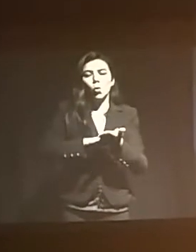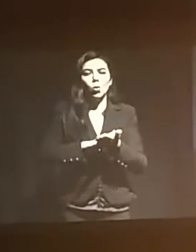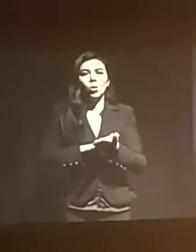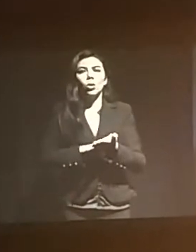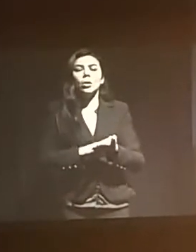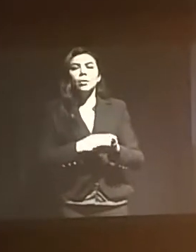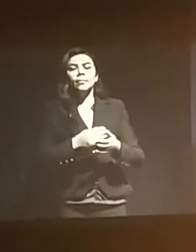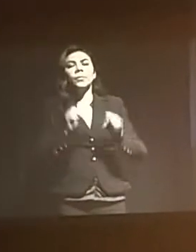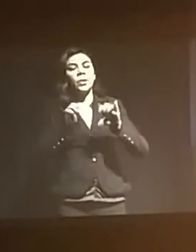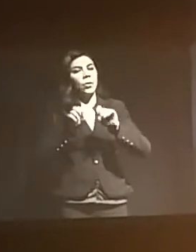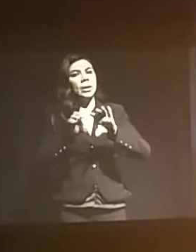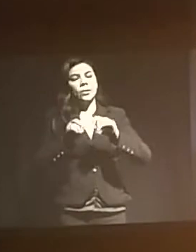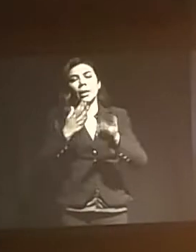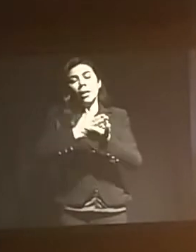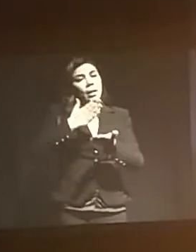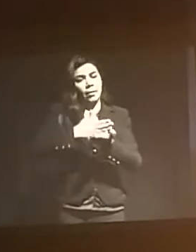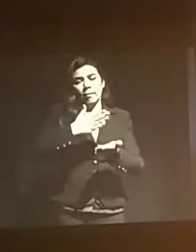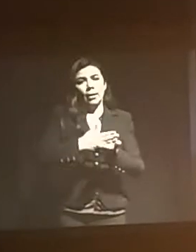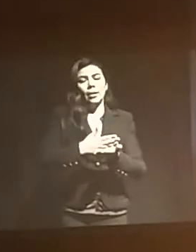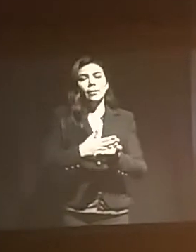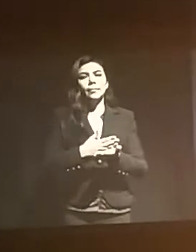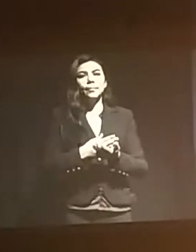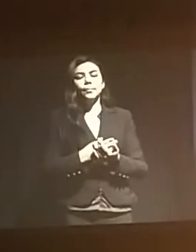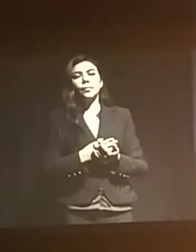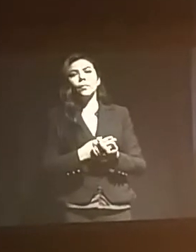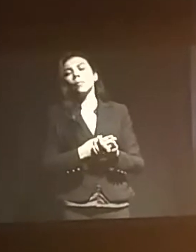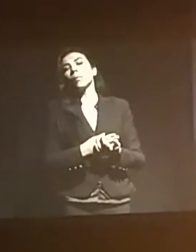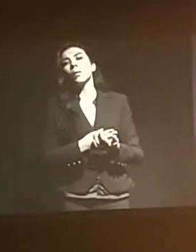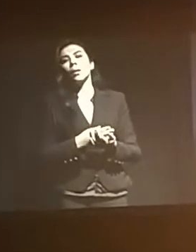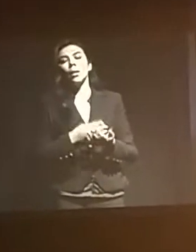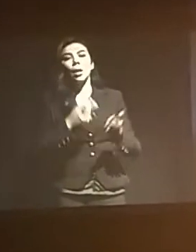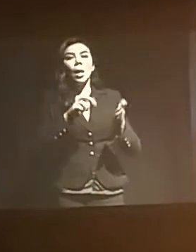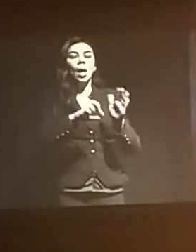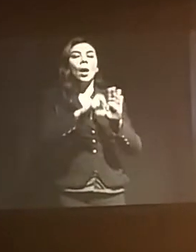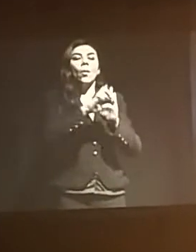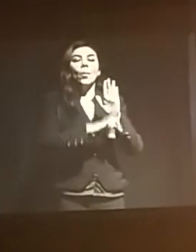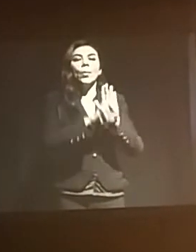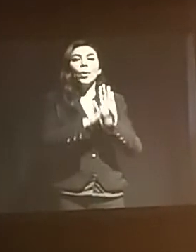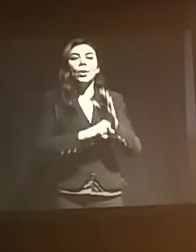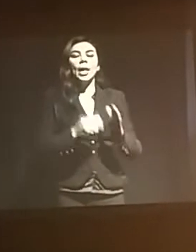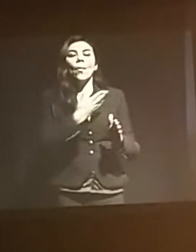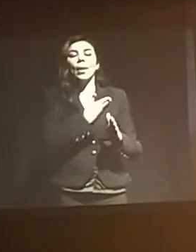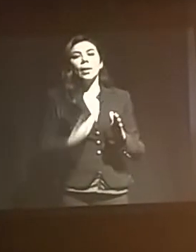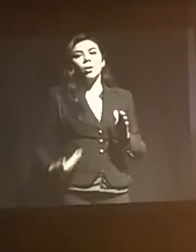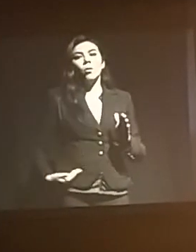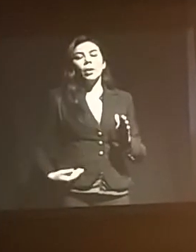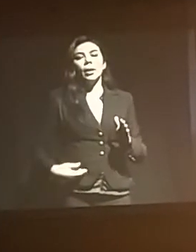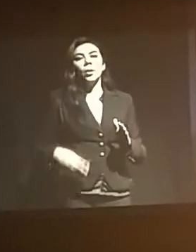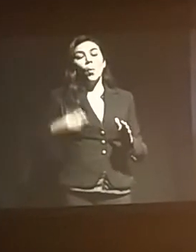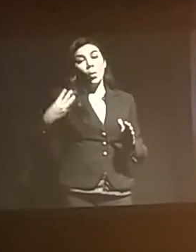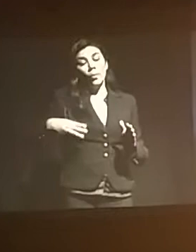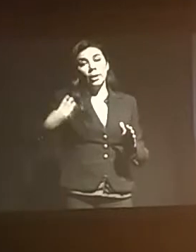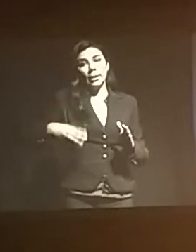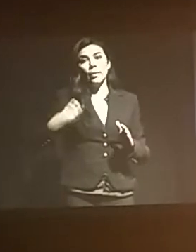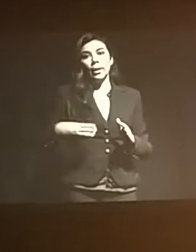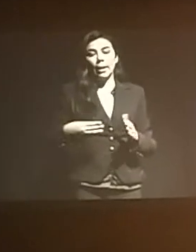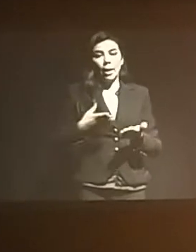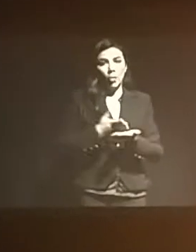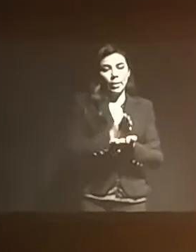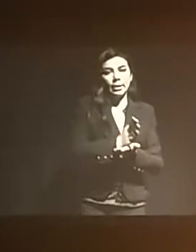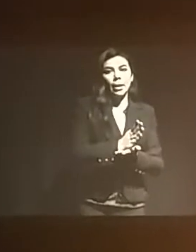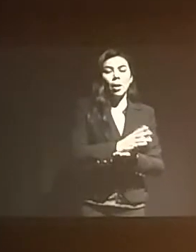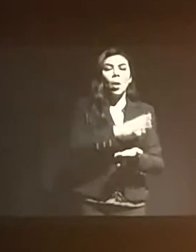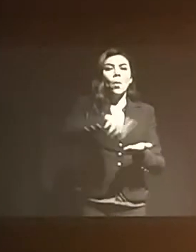los establecimientos educacionales. Y ahora, como tenemos un programa de gobierno, tendremos que partir al tiro por los municipios y por los